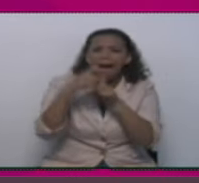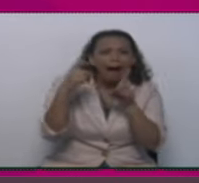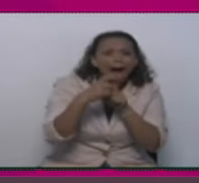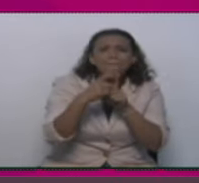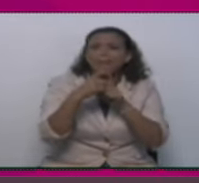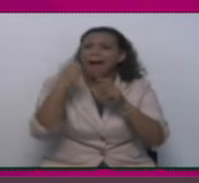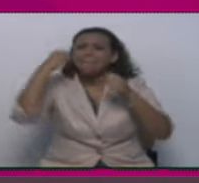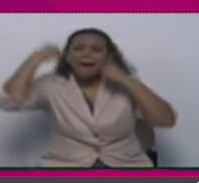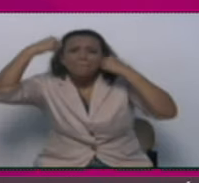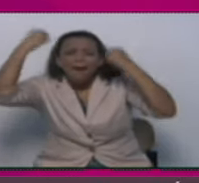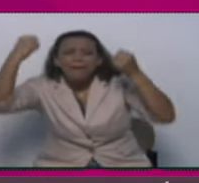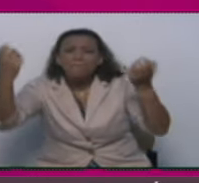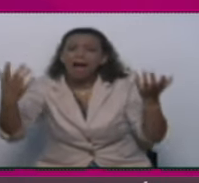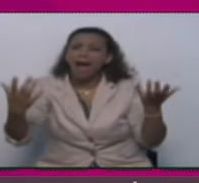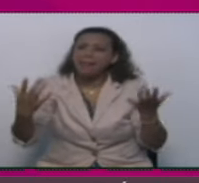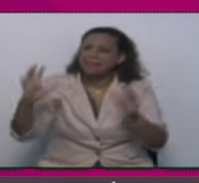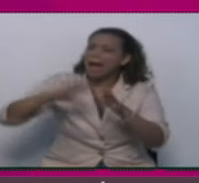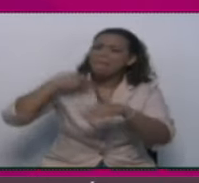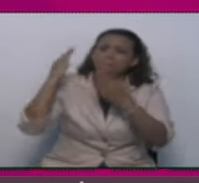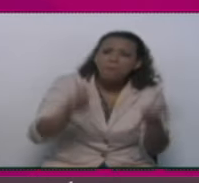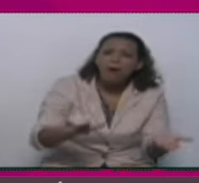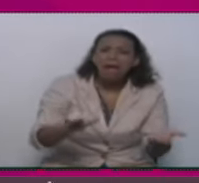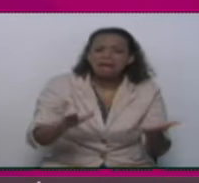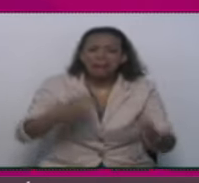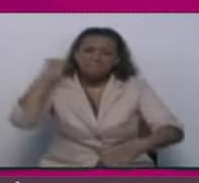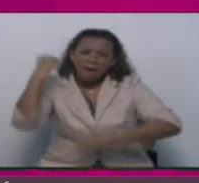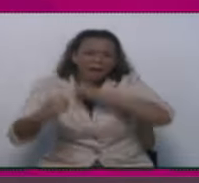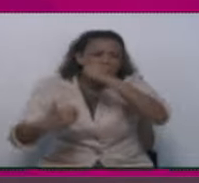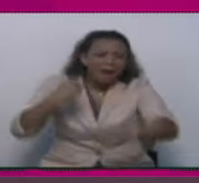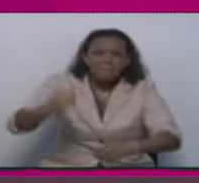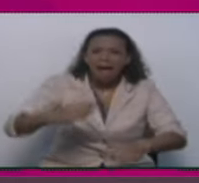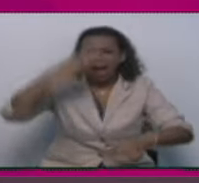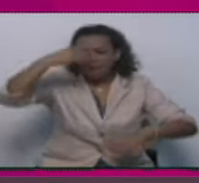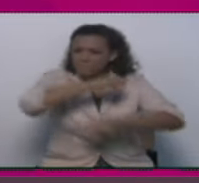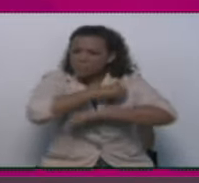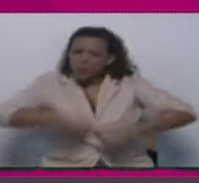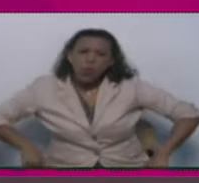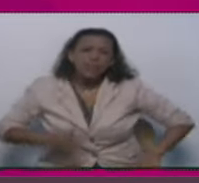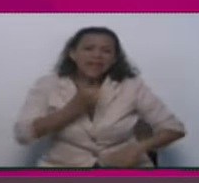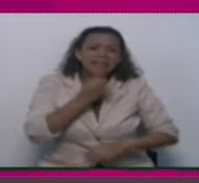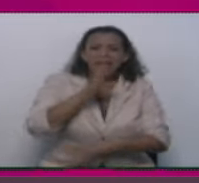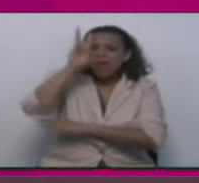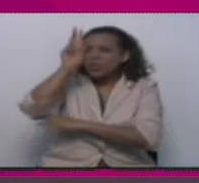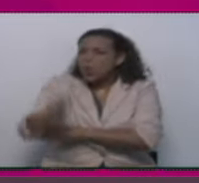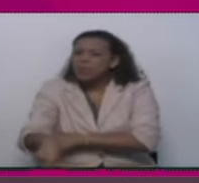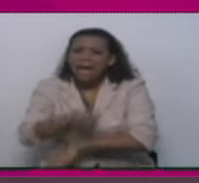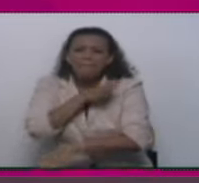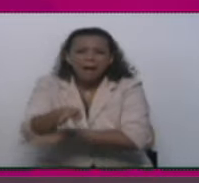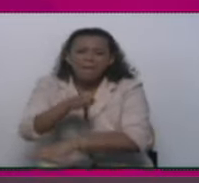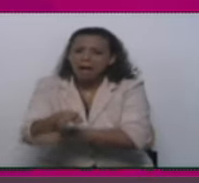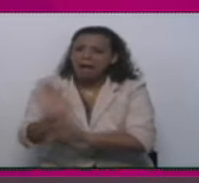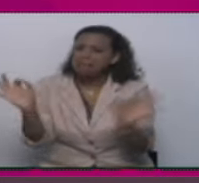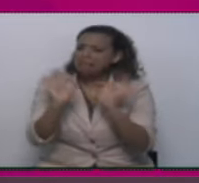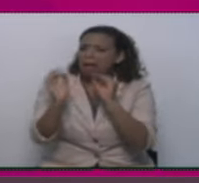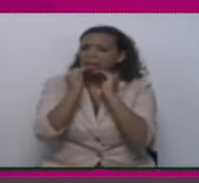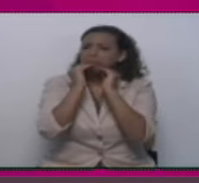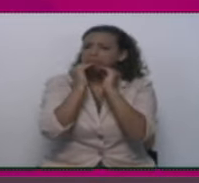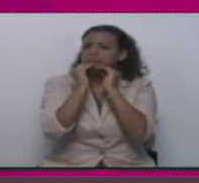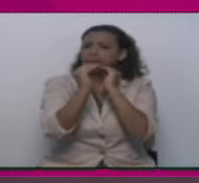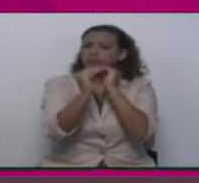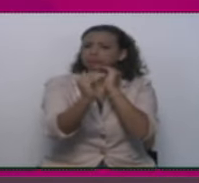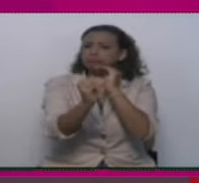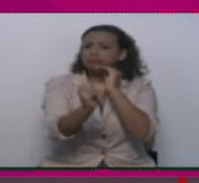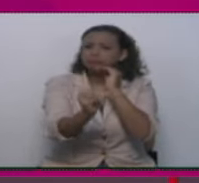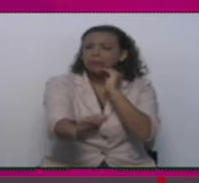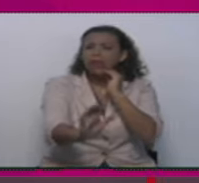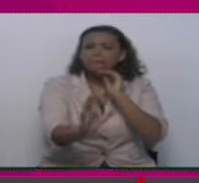hablando del masacre, de los crímenes que están pasando todas las horas. Están